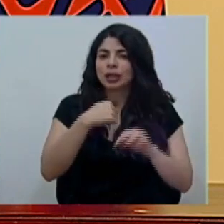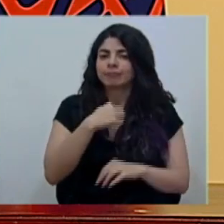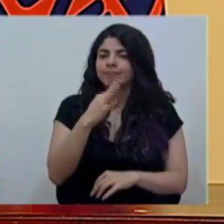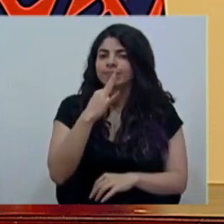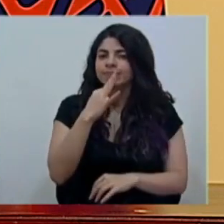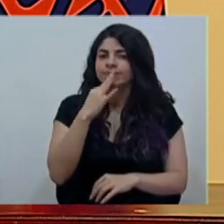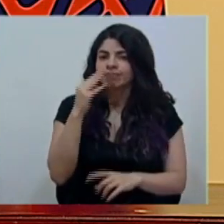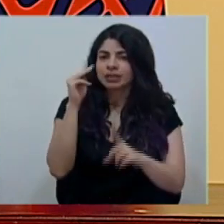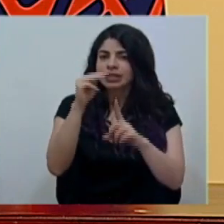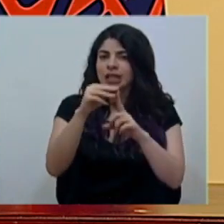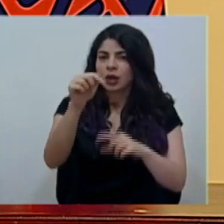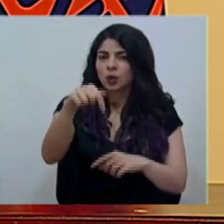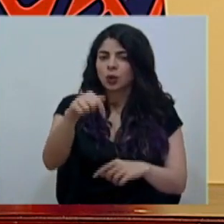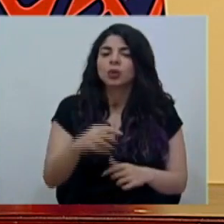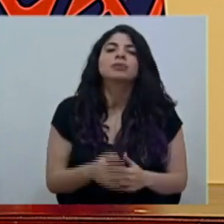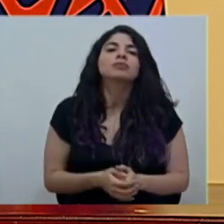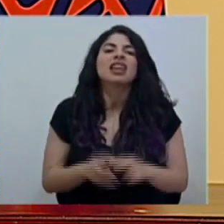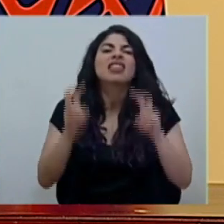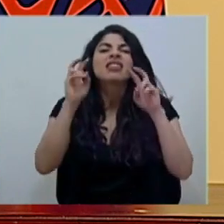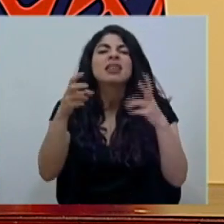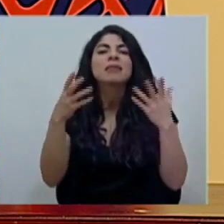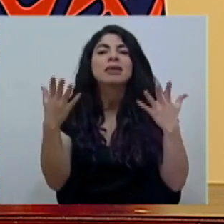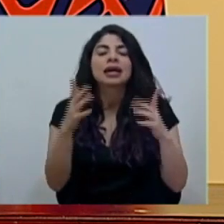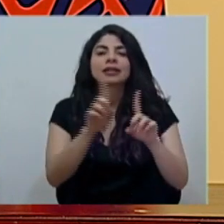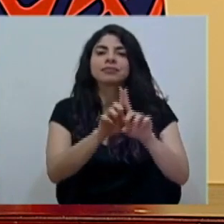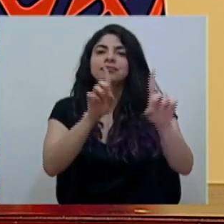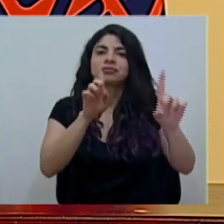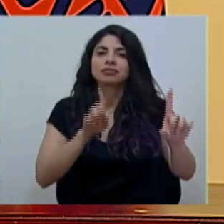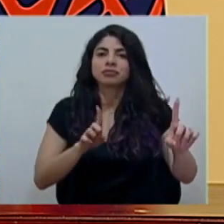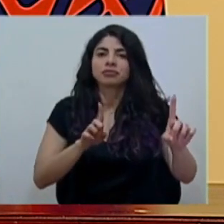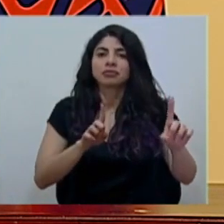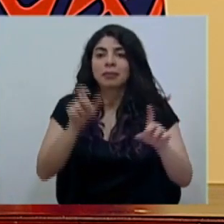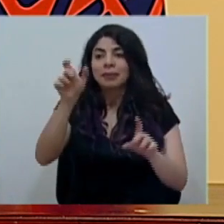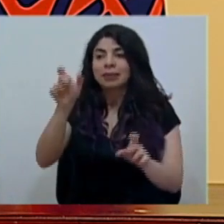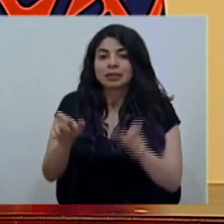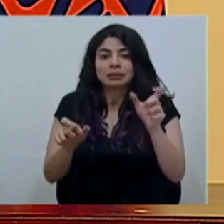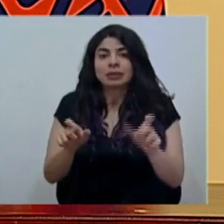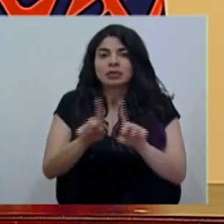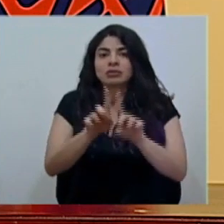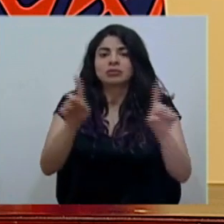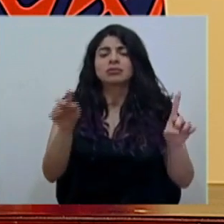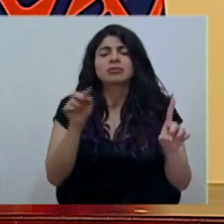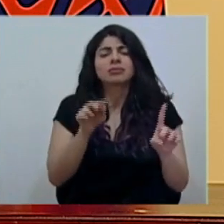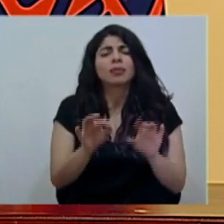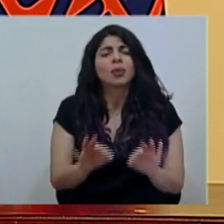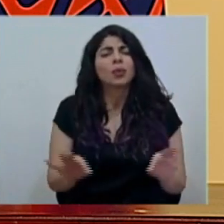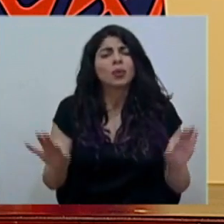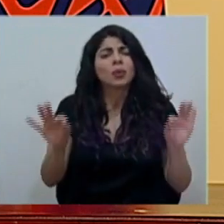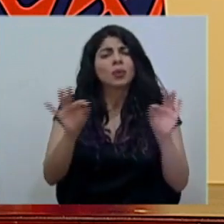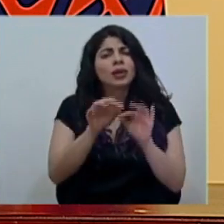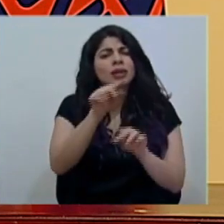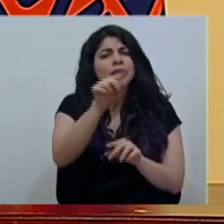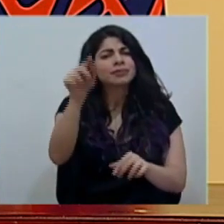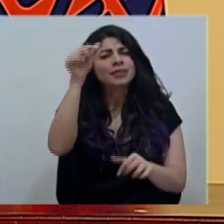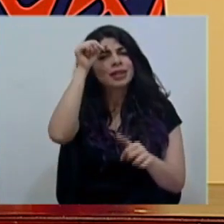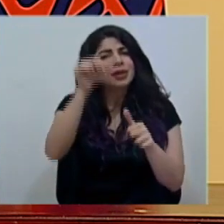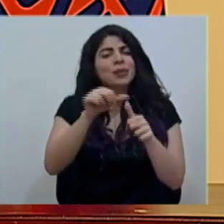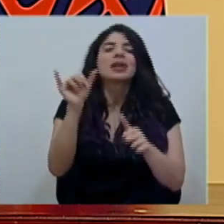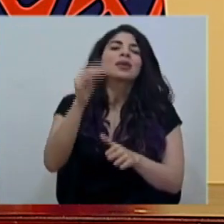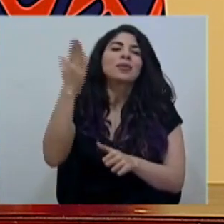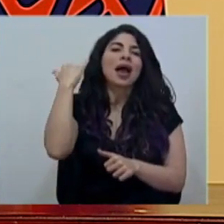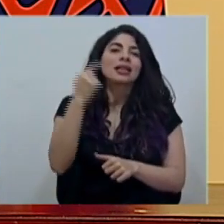es el tema del distanciamiento físico. Yo creo que es muy importante recordar, por supuesto, como lo dije al